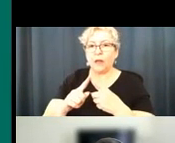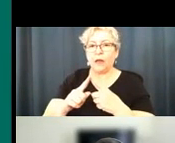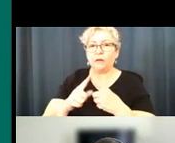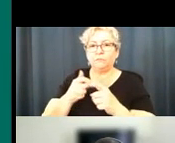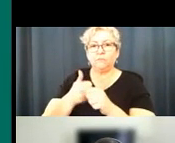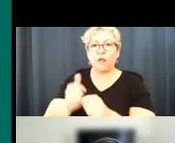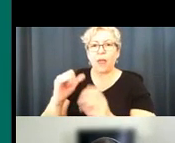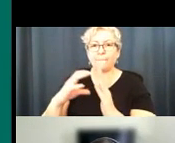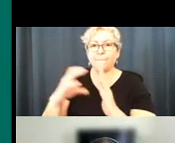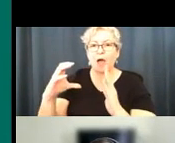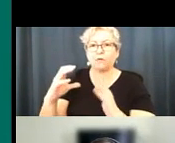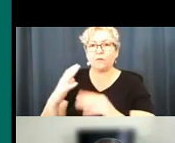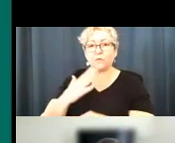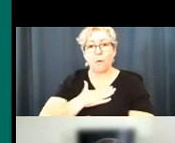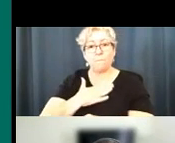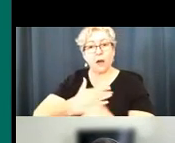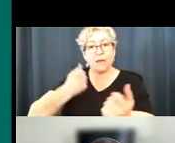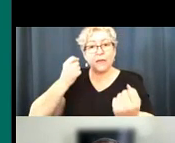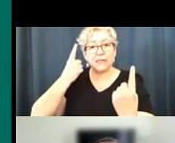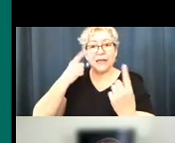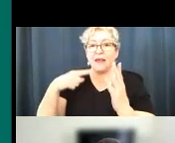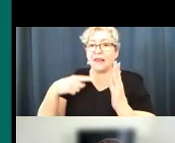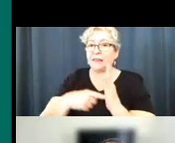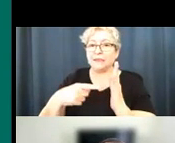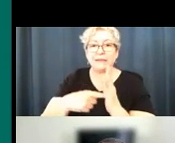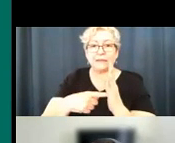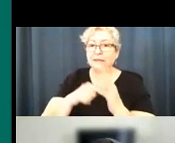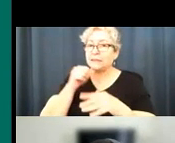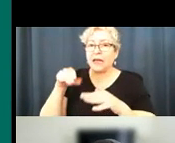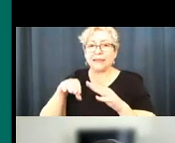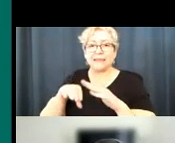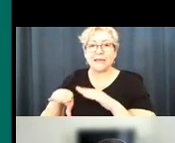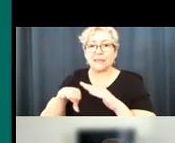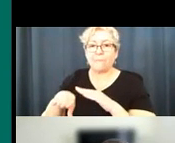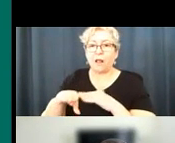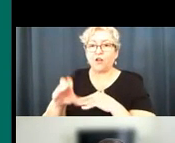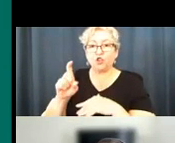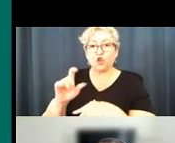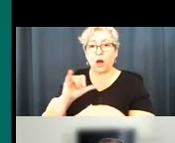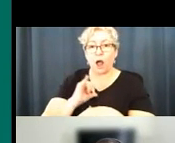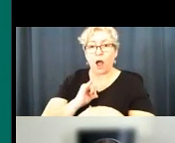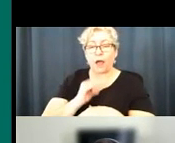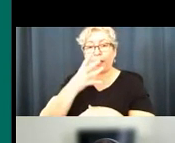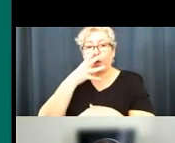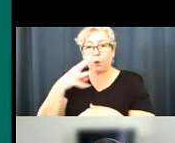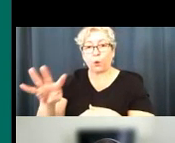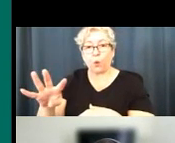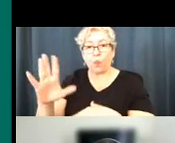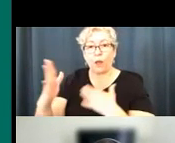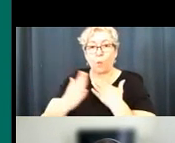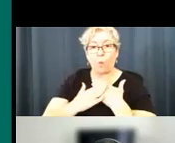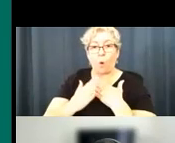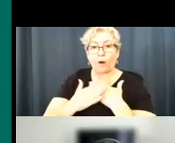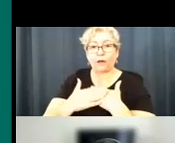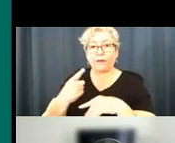hasta que yo los incorporo al párrafo. Y lo que yo entiendo es que eso no es accesible. ¿Debo yo ignorar